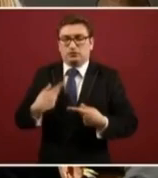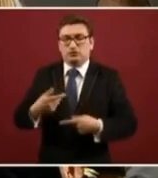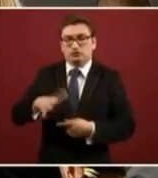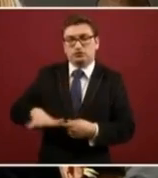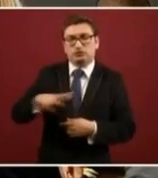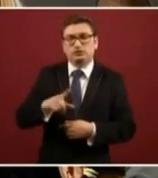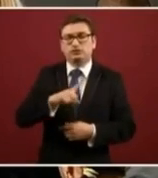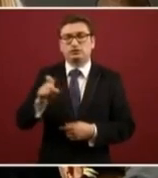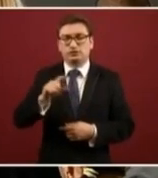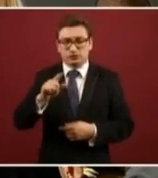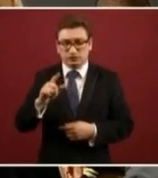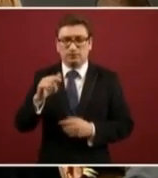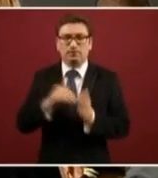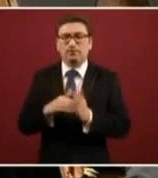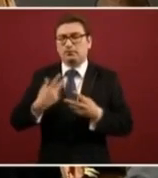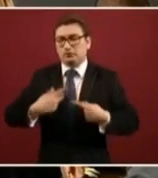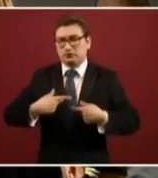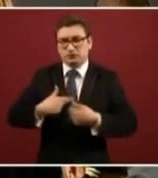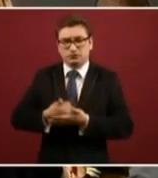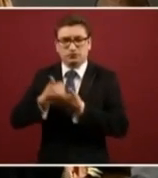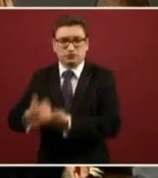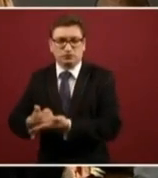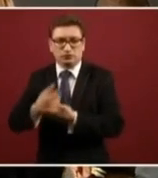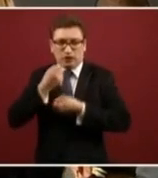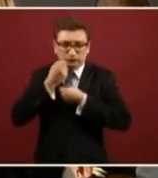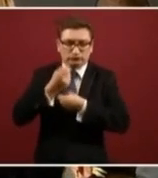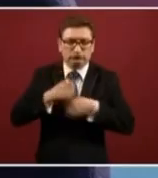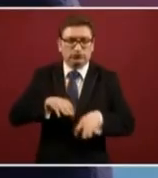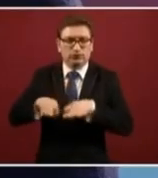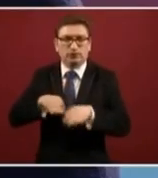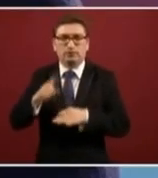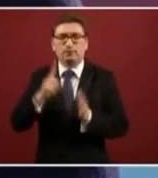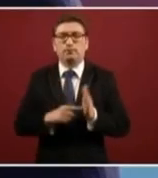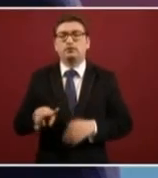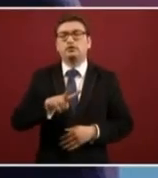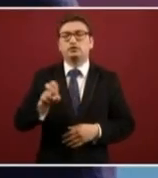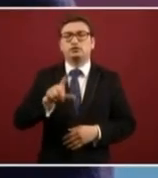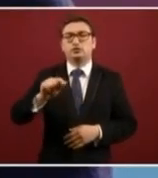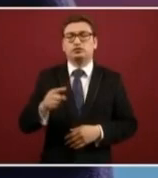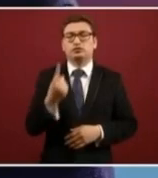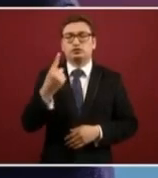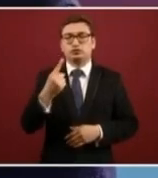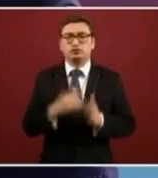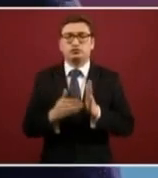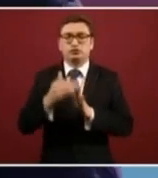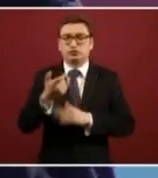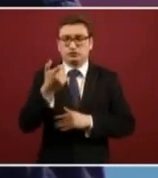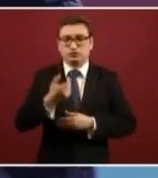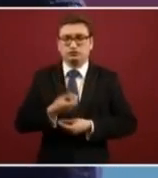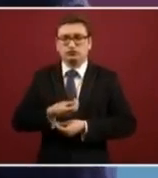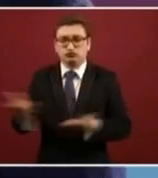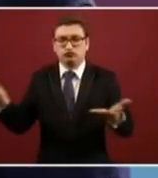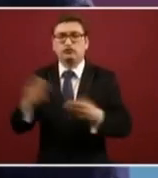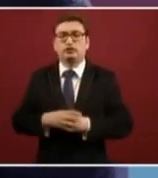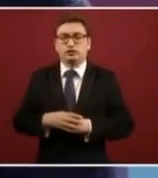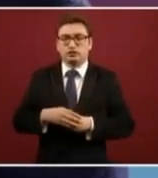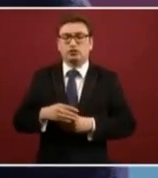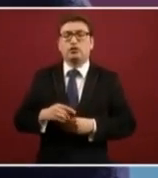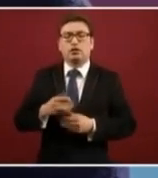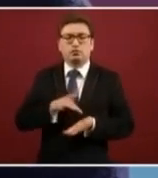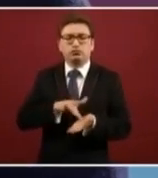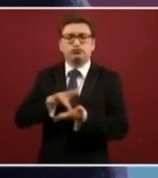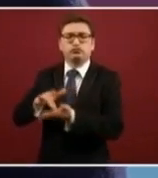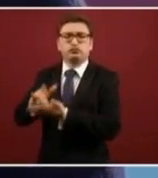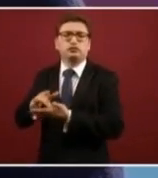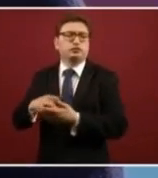mil productores de caña de azúcar con una dispersión de 1.241 millones de pesos. A la fecha se han dispersado apoyos